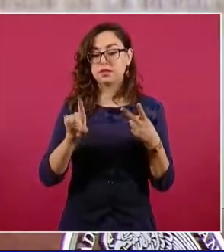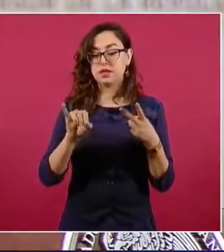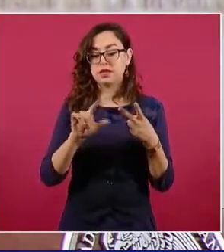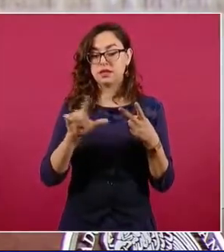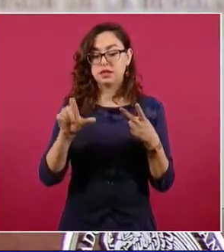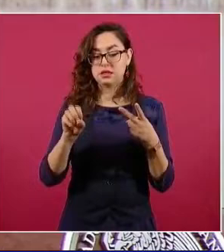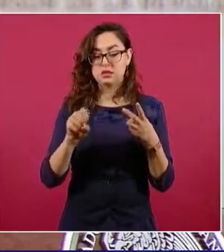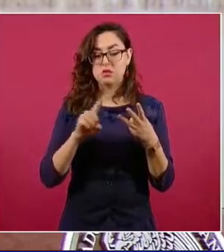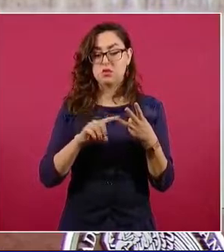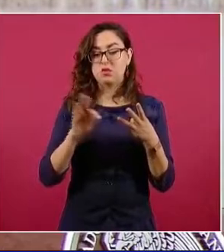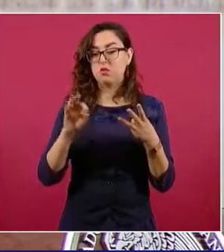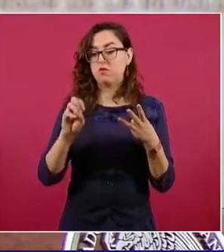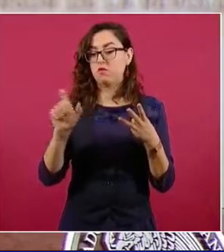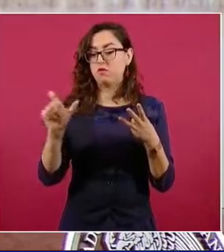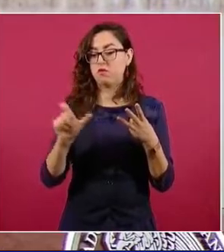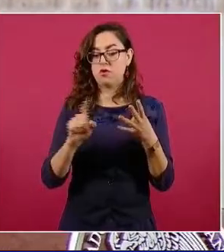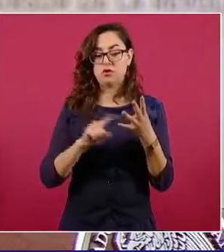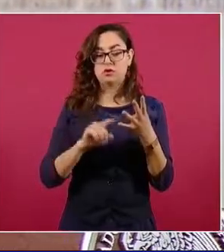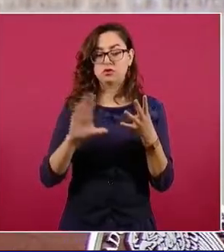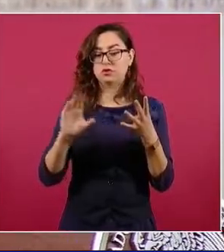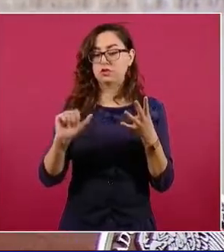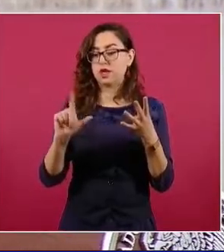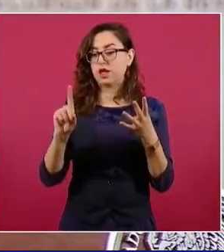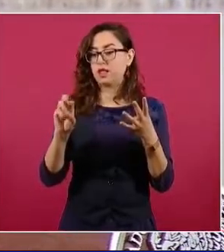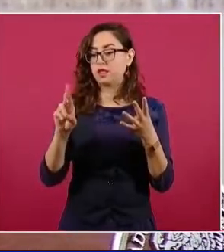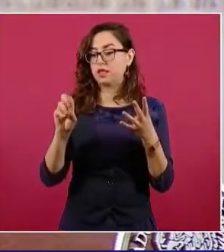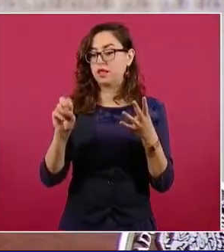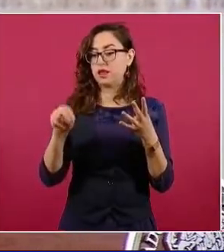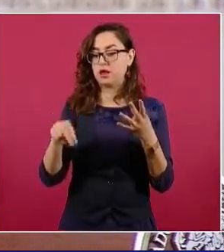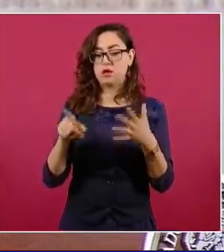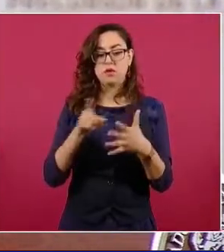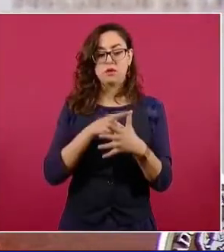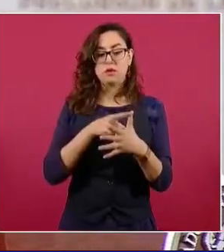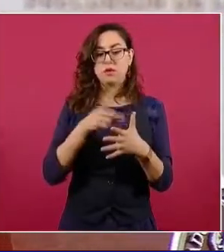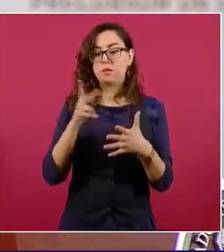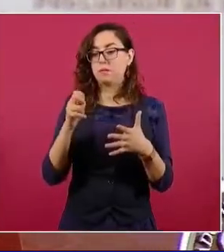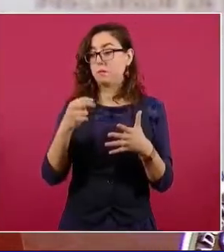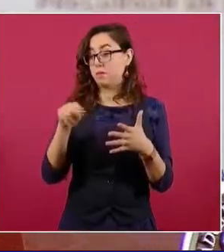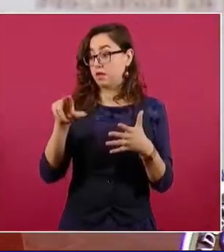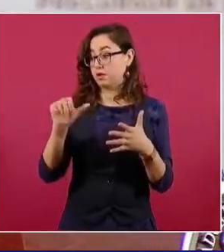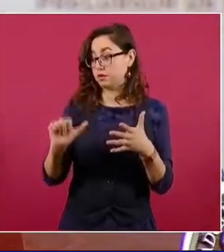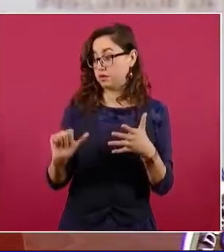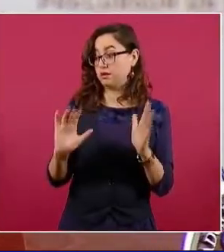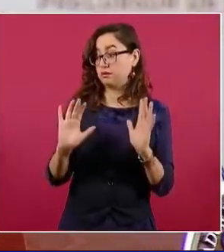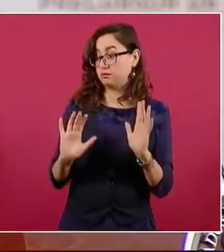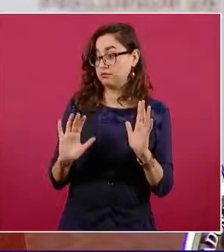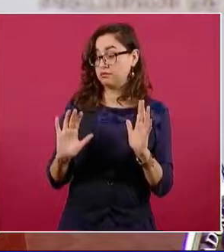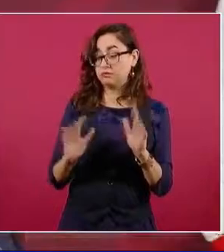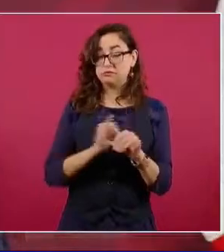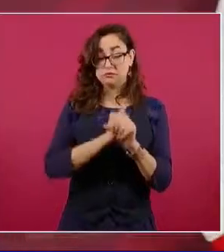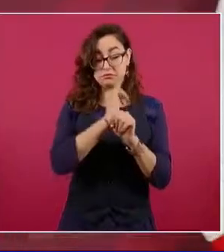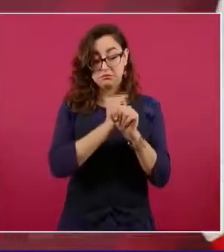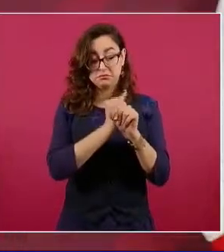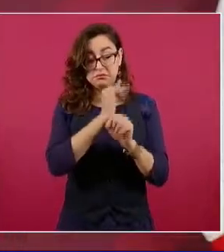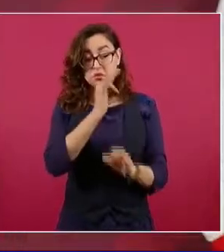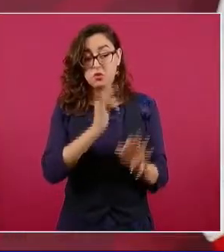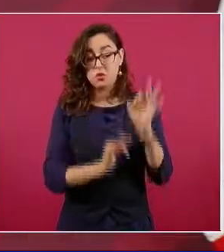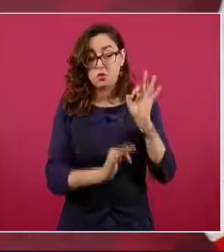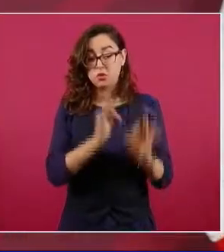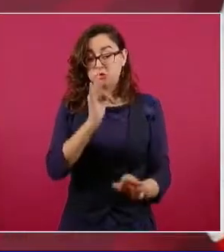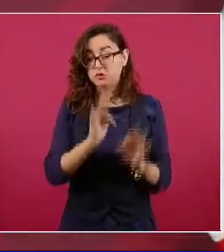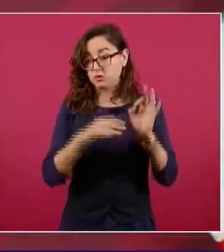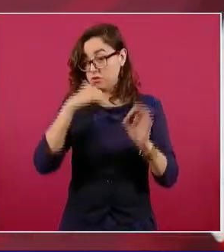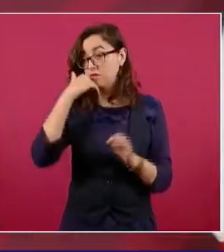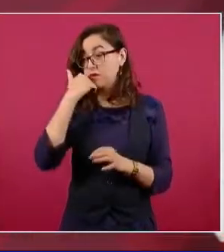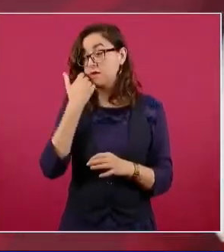Nieto. Incluso presenté al Poder